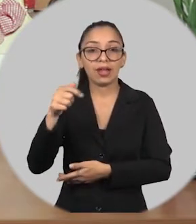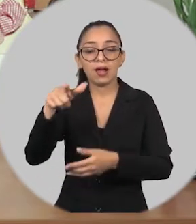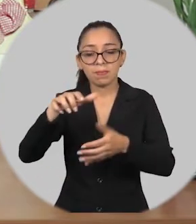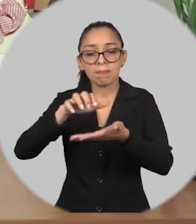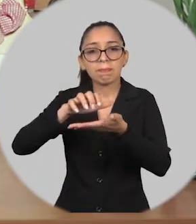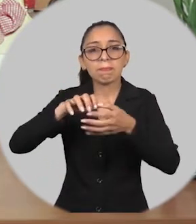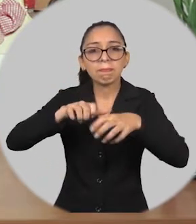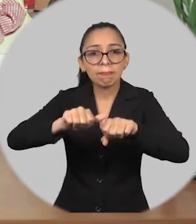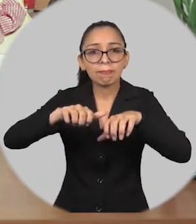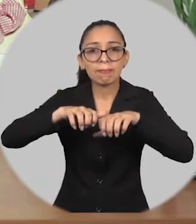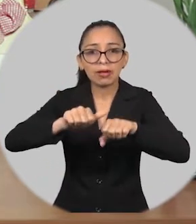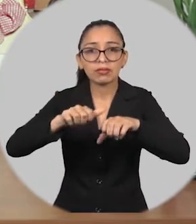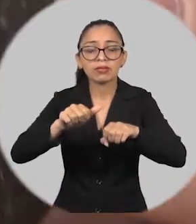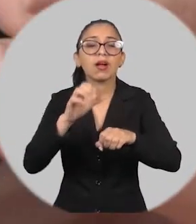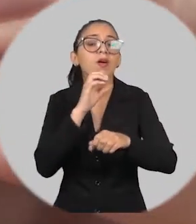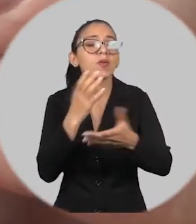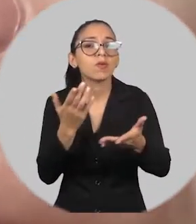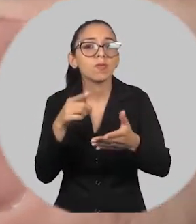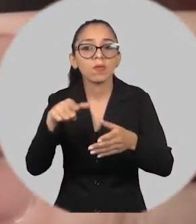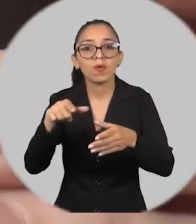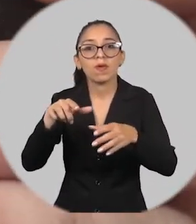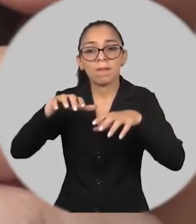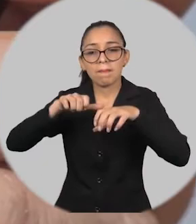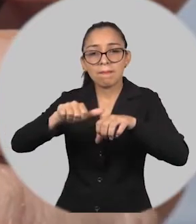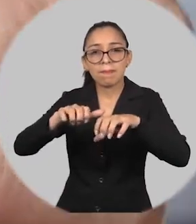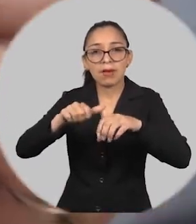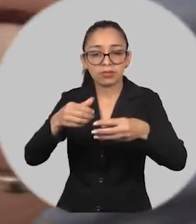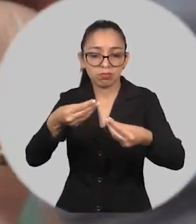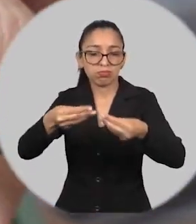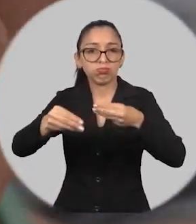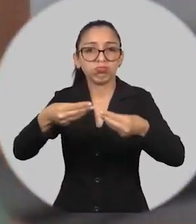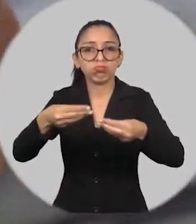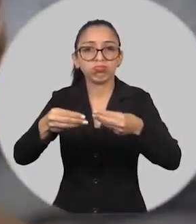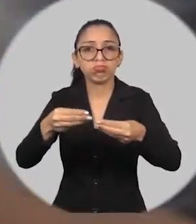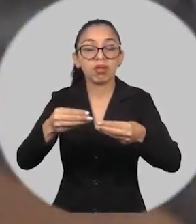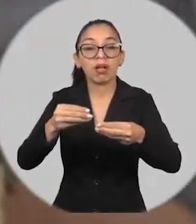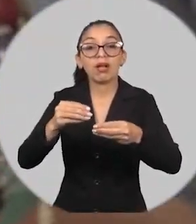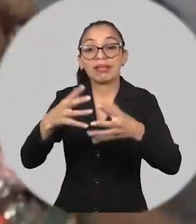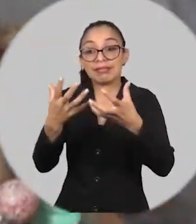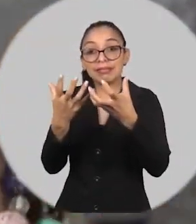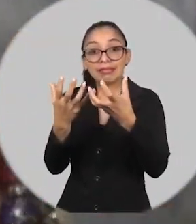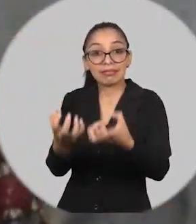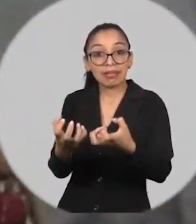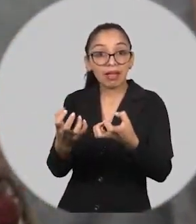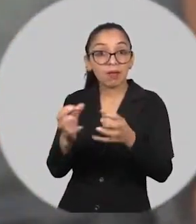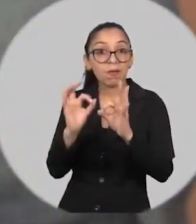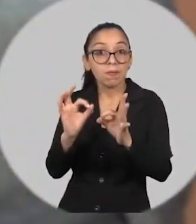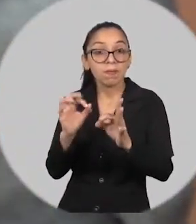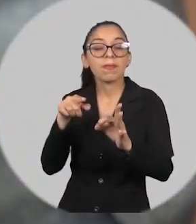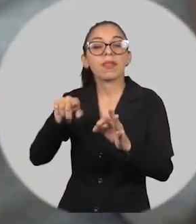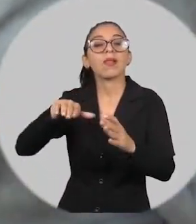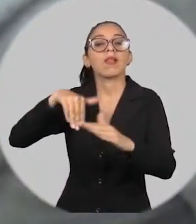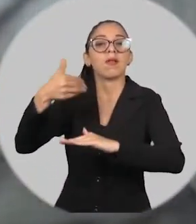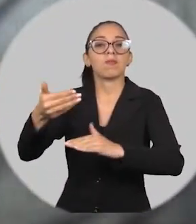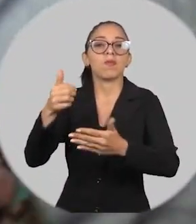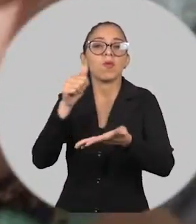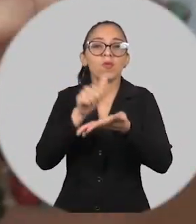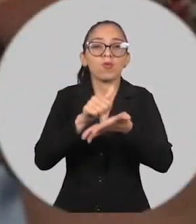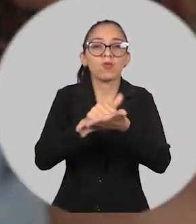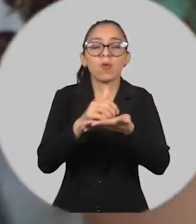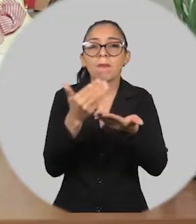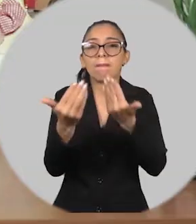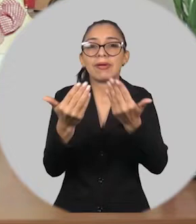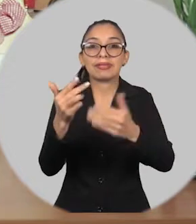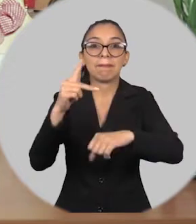y luego cuando se seca se endurece y queda como piedra. O sea, le da cuerpo, tiene relieve el aplique en este